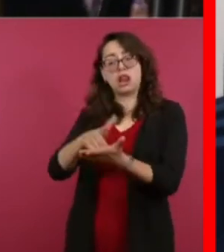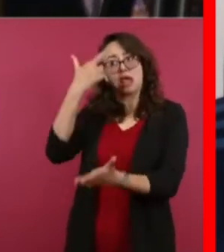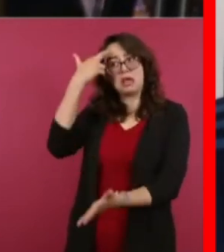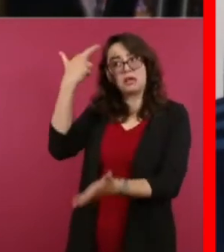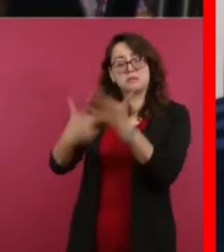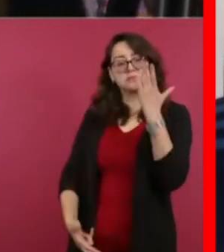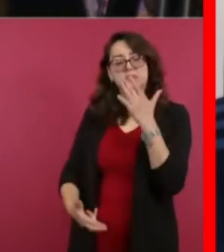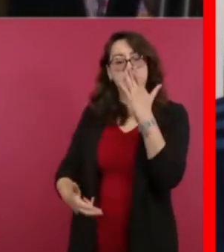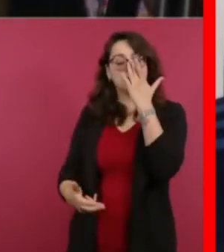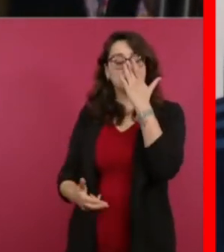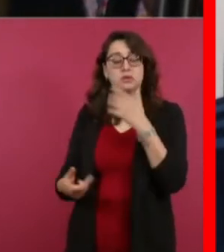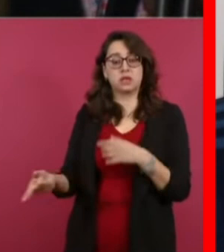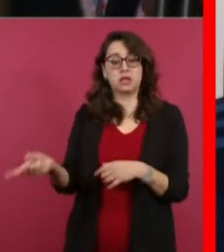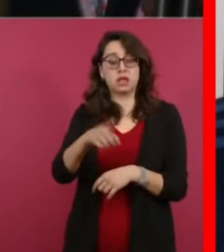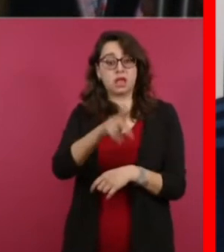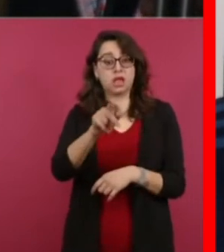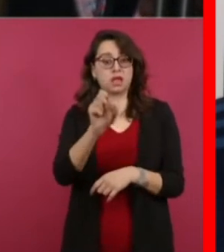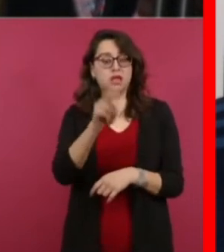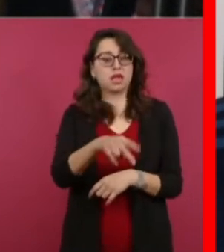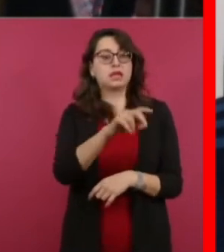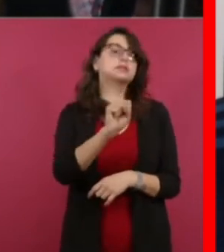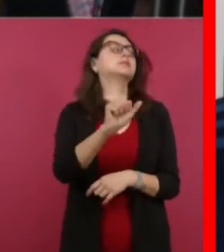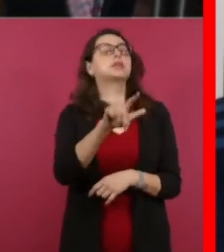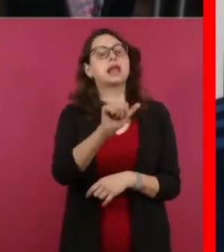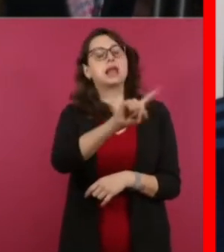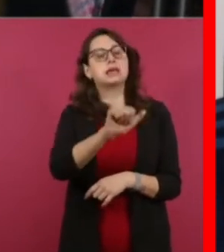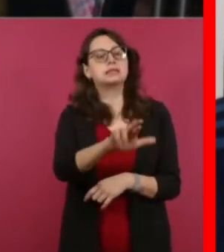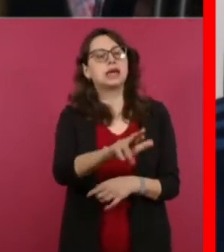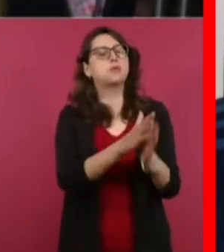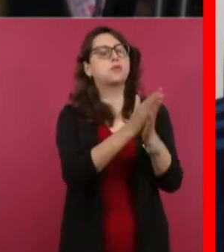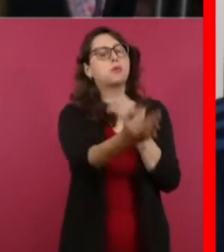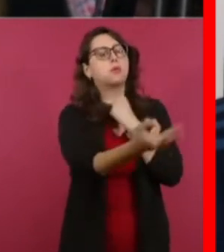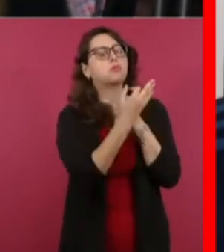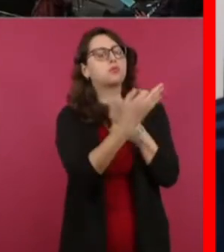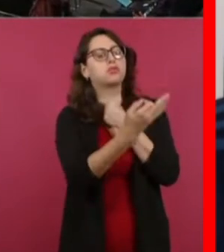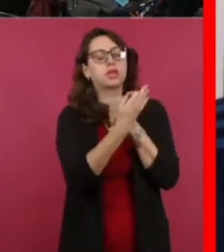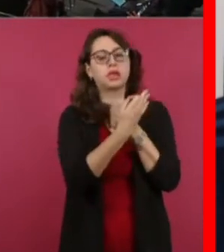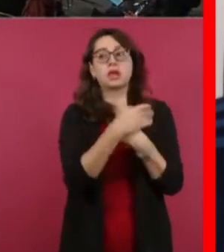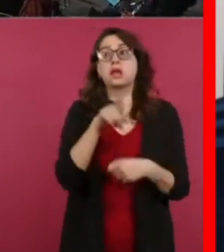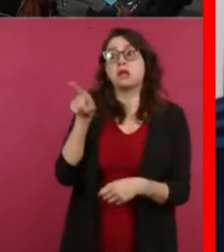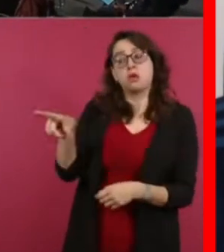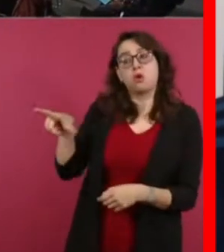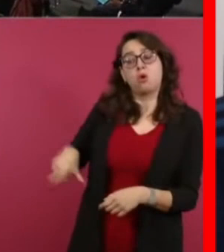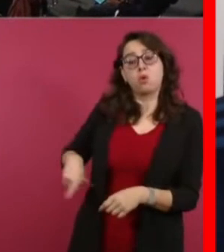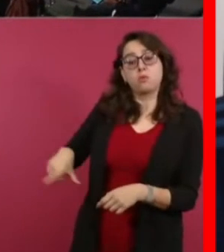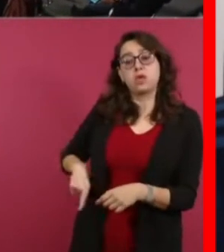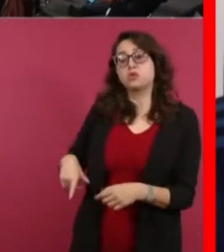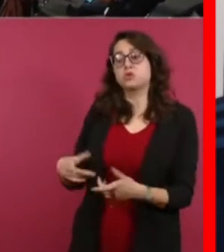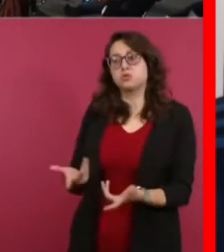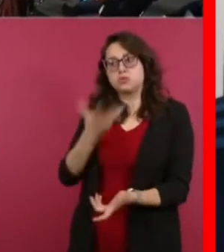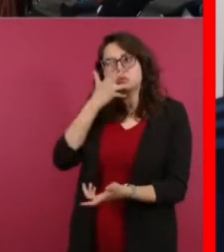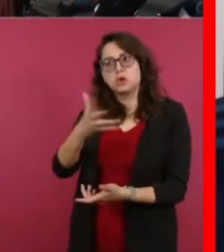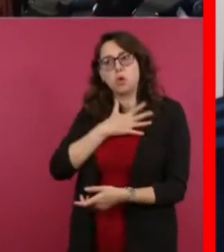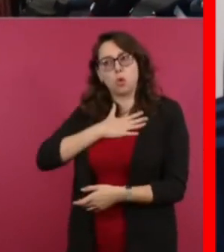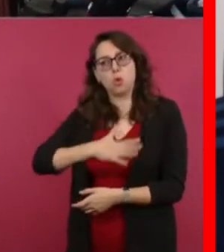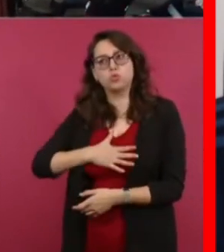que activen la campanita de notificaciones y que nos regalen un like para que le lleguemos a más personas con toda esta información, recordemos que